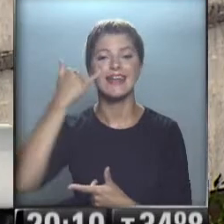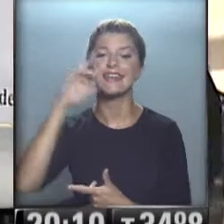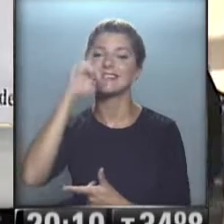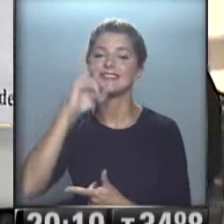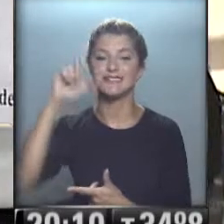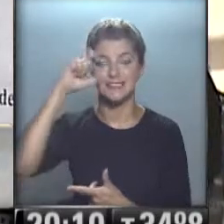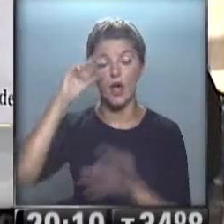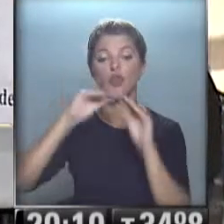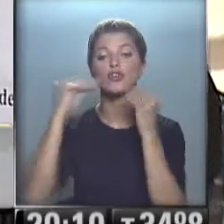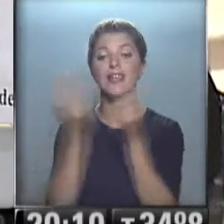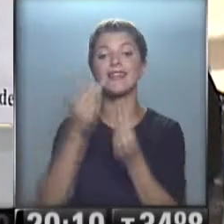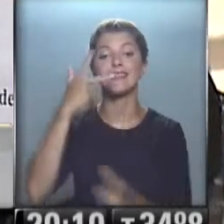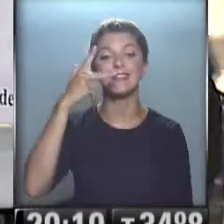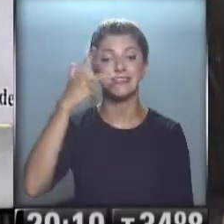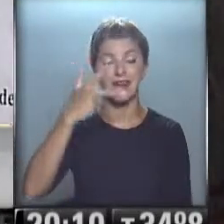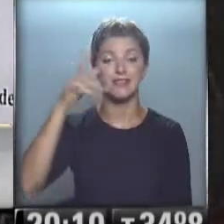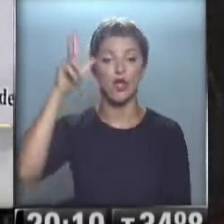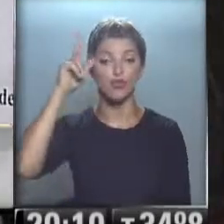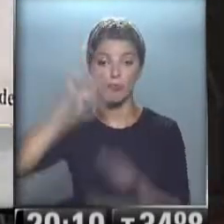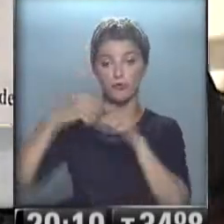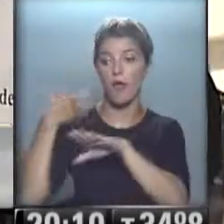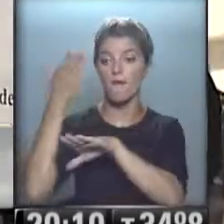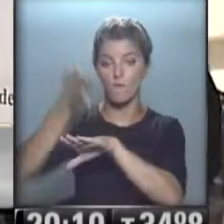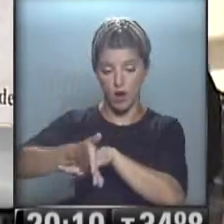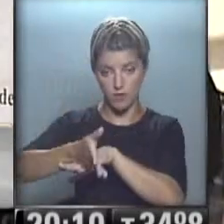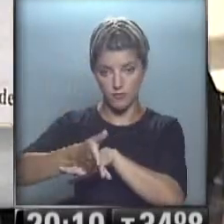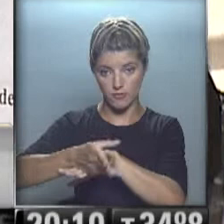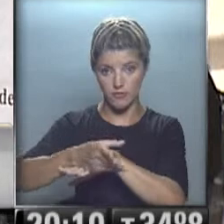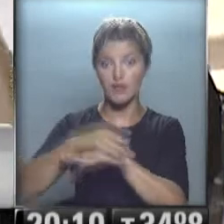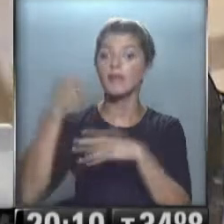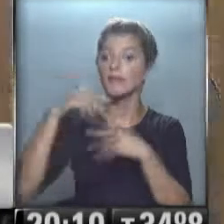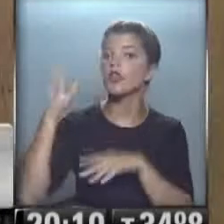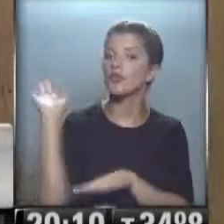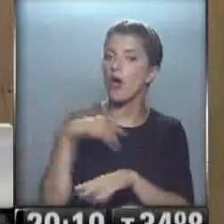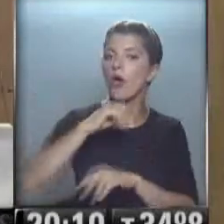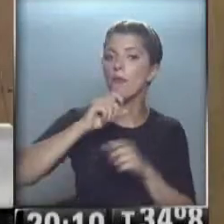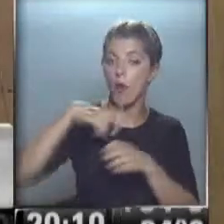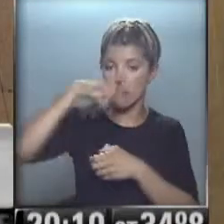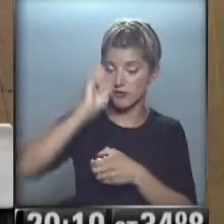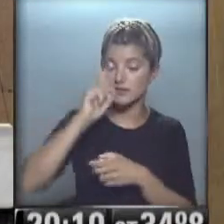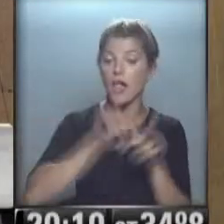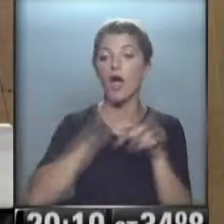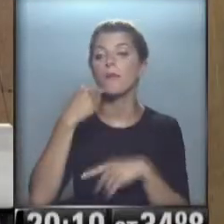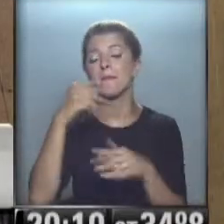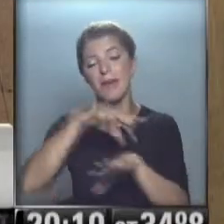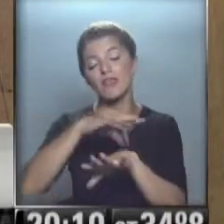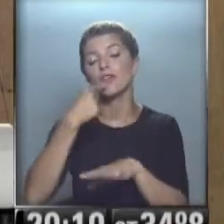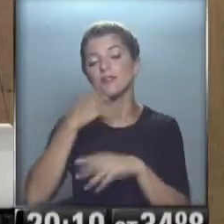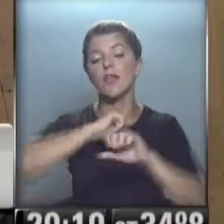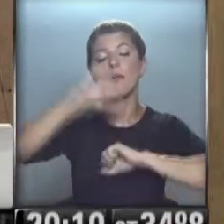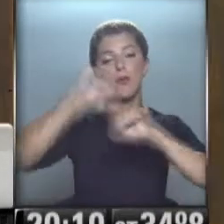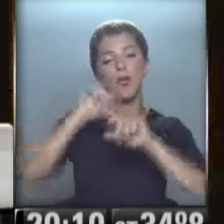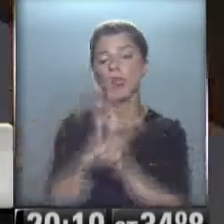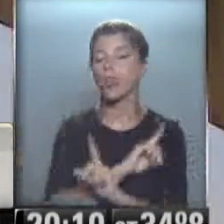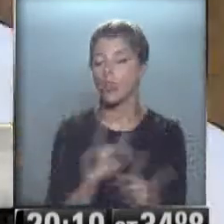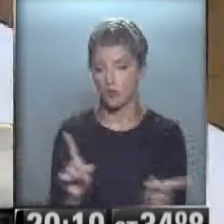guardia, 8 de ellos con heridas por descorches. Los médicos aconsejan no utilizar pirotecnia. Cuando uno ve